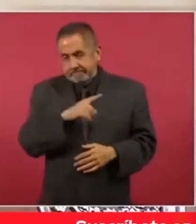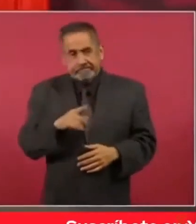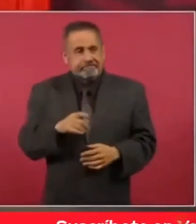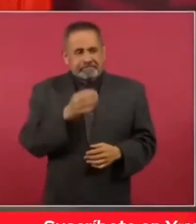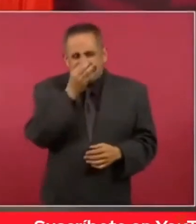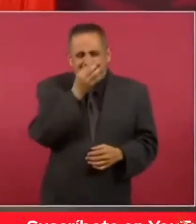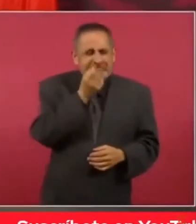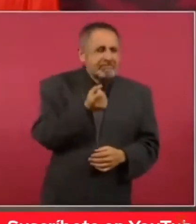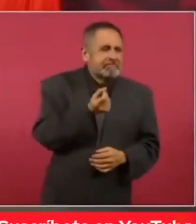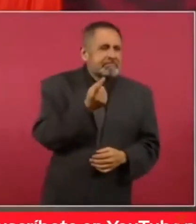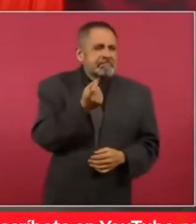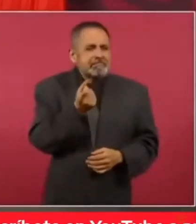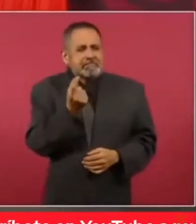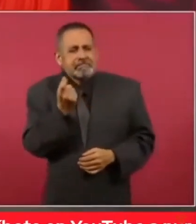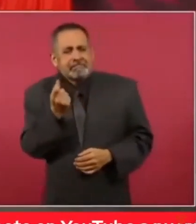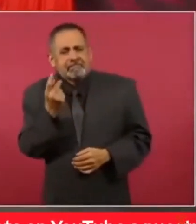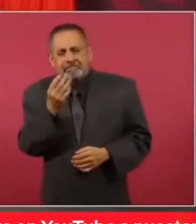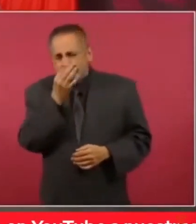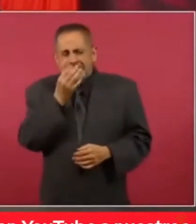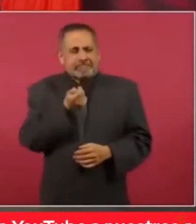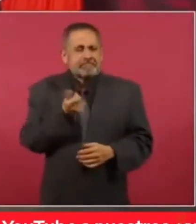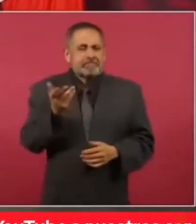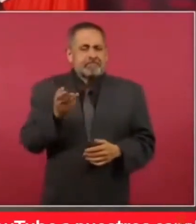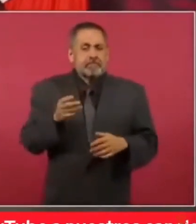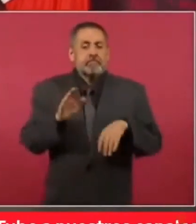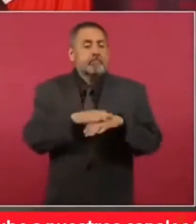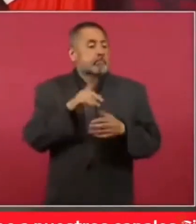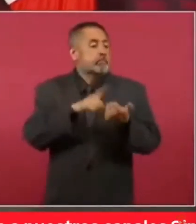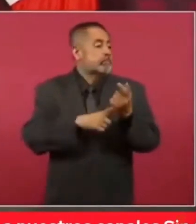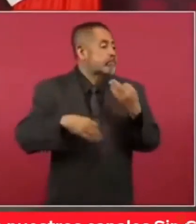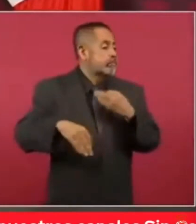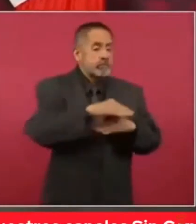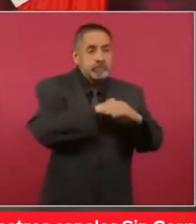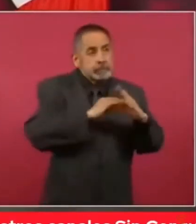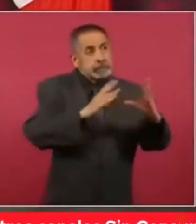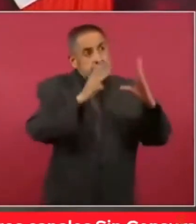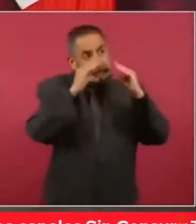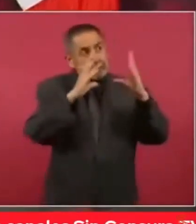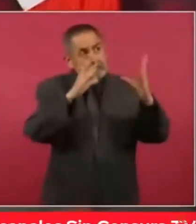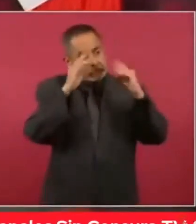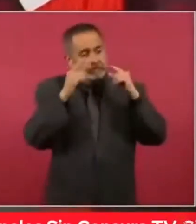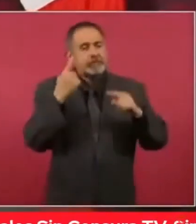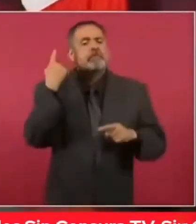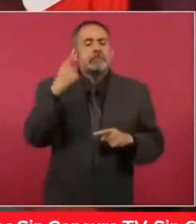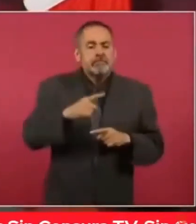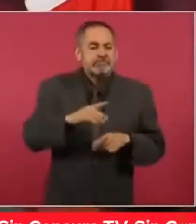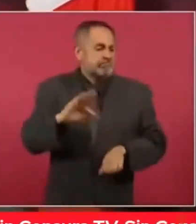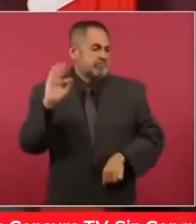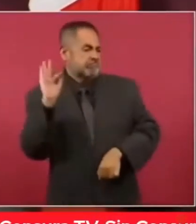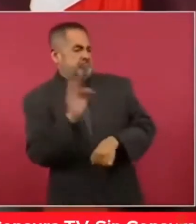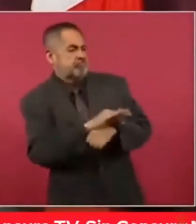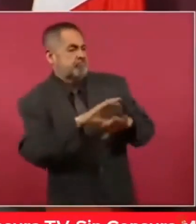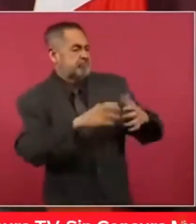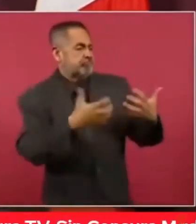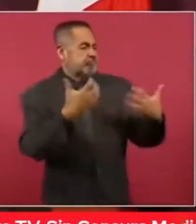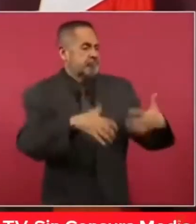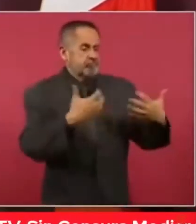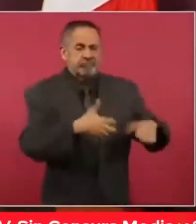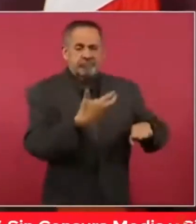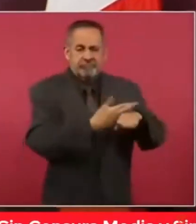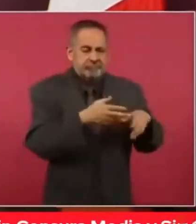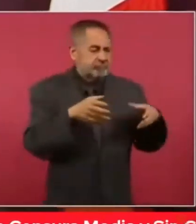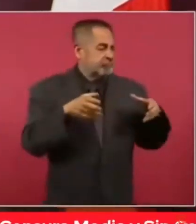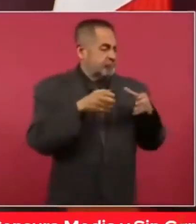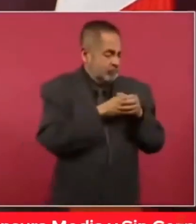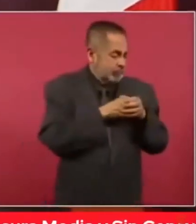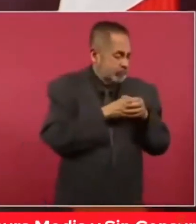Son minoría, porque a todos los formaron para proteger intereses de las